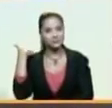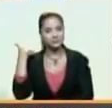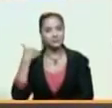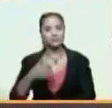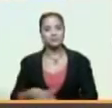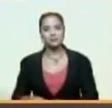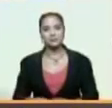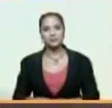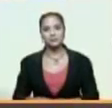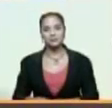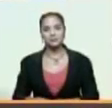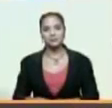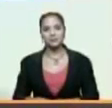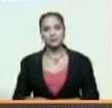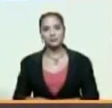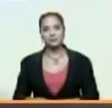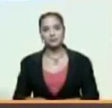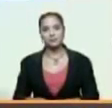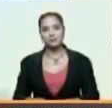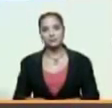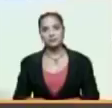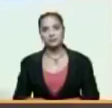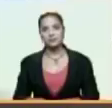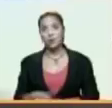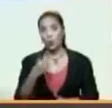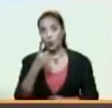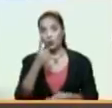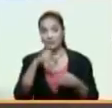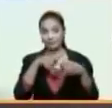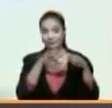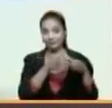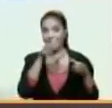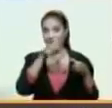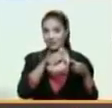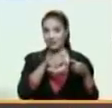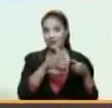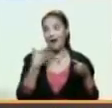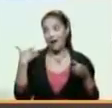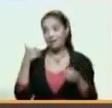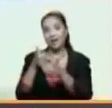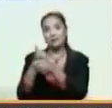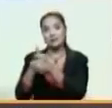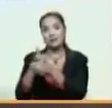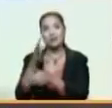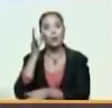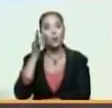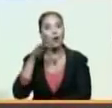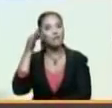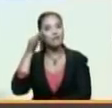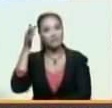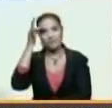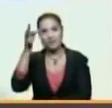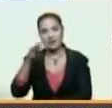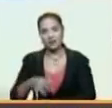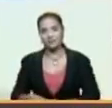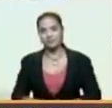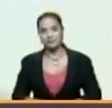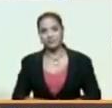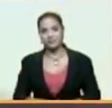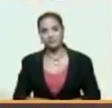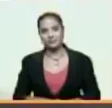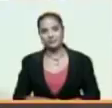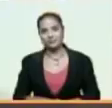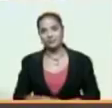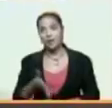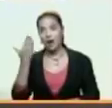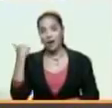República. Uno de los involucrados aquí llegó a ser asistente de la ciudadana exfiscal general de la República cuando